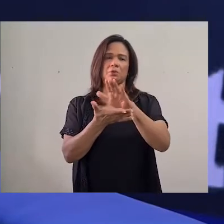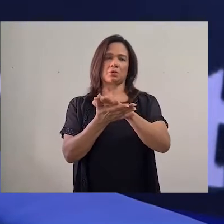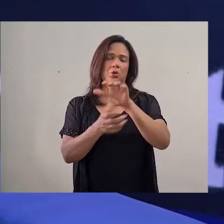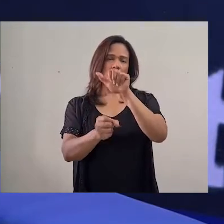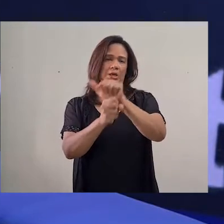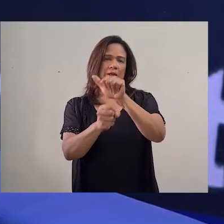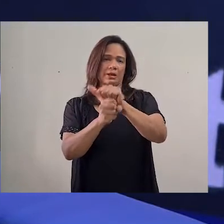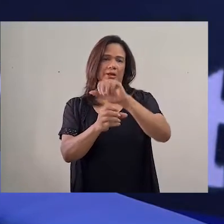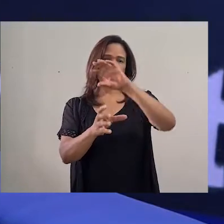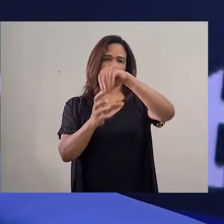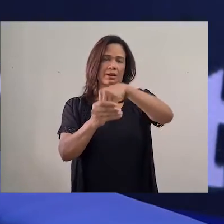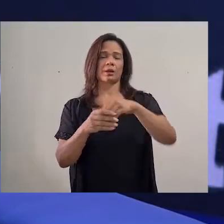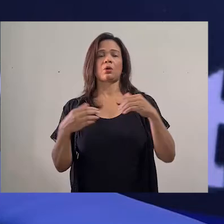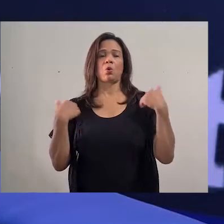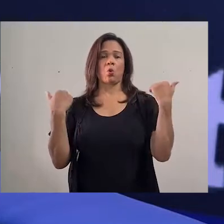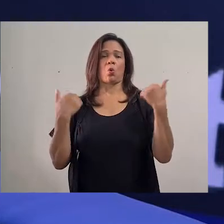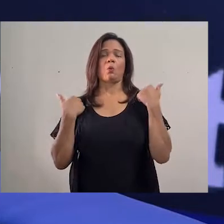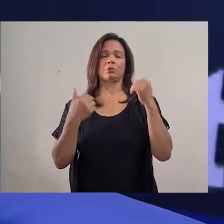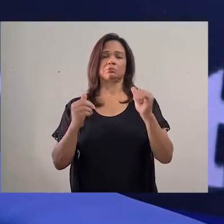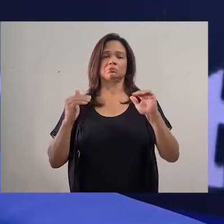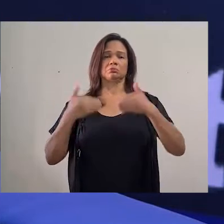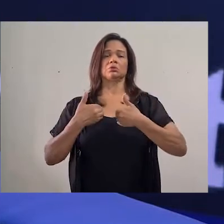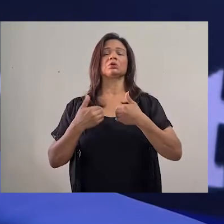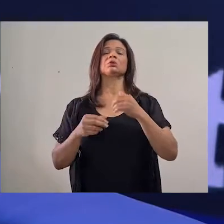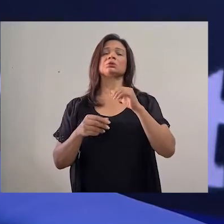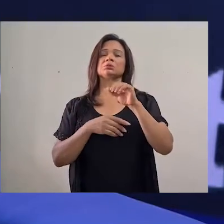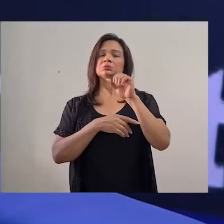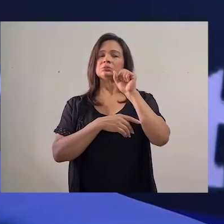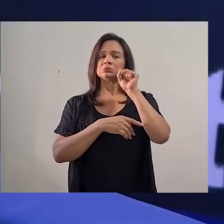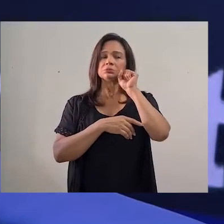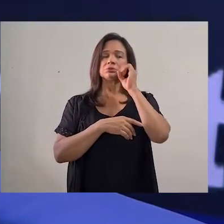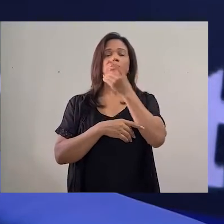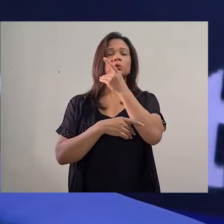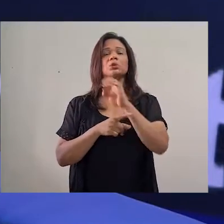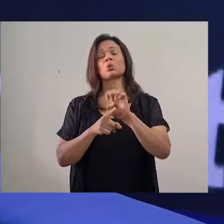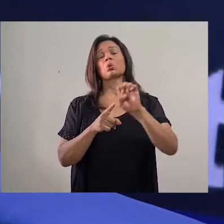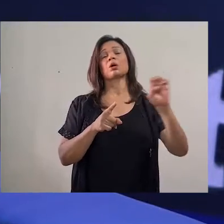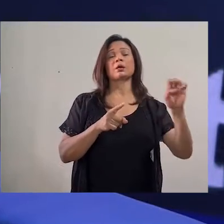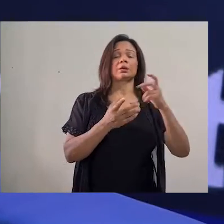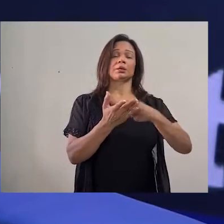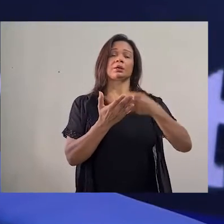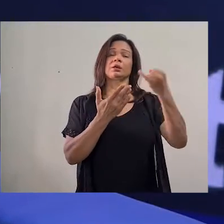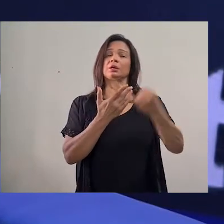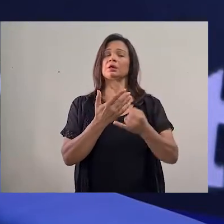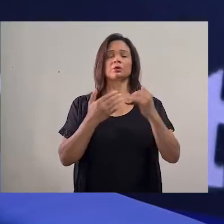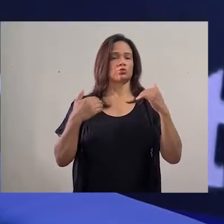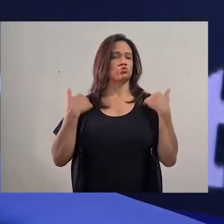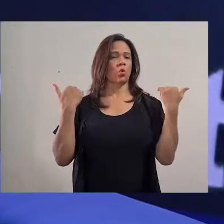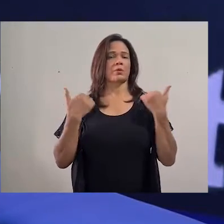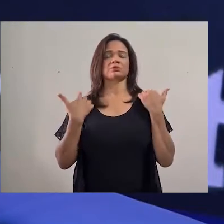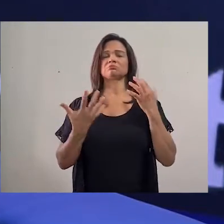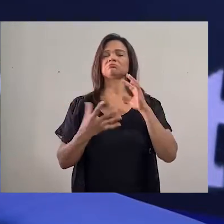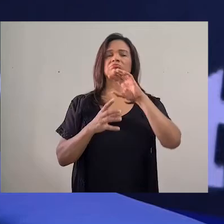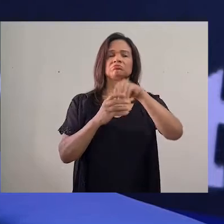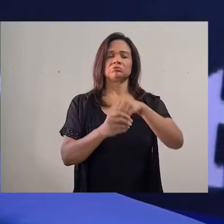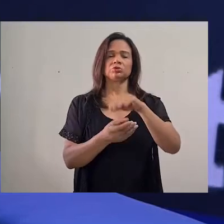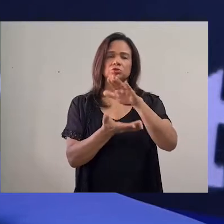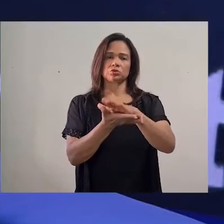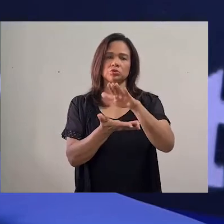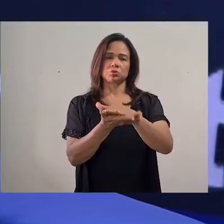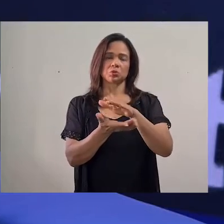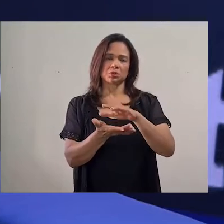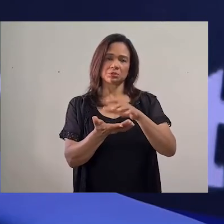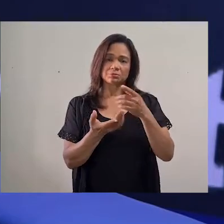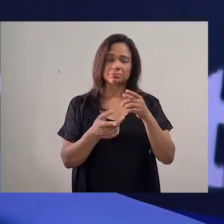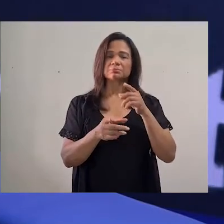haciendo la primera escuela laboral para los jóvenes con autismo. Eso en Santo Domingo Este, es uno de nuestros proyectos. Esos jóvenes van a